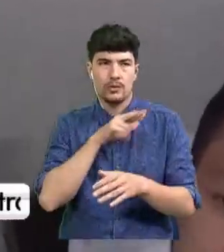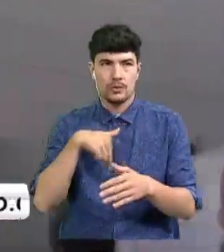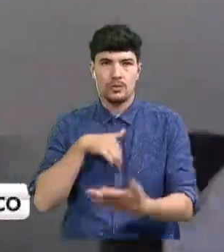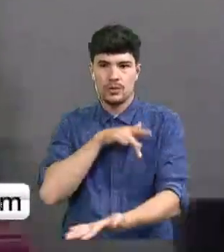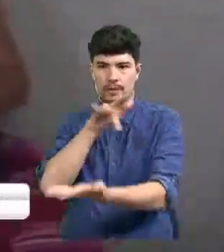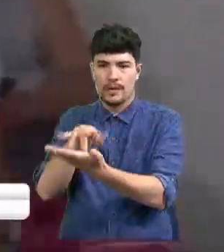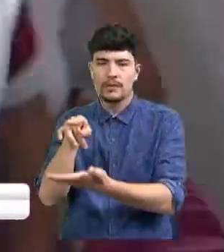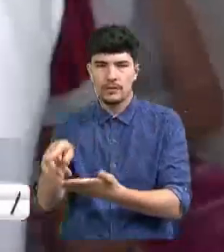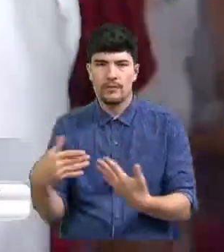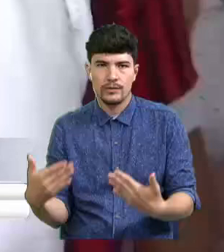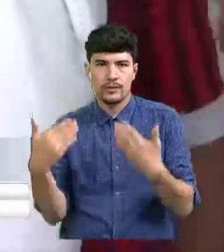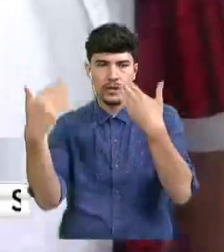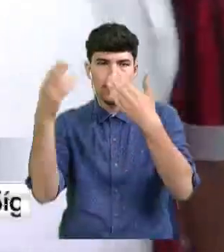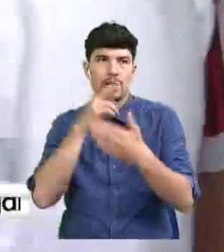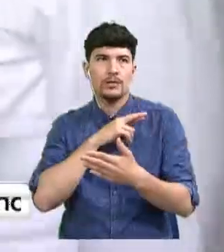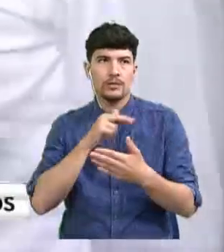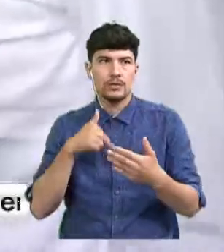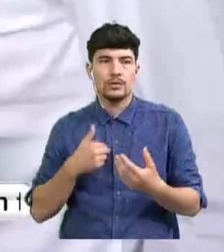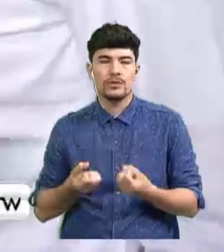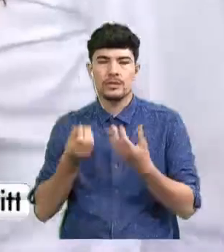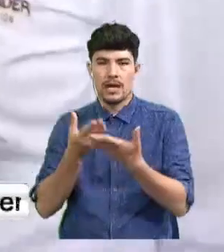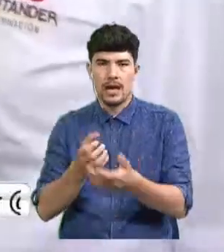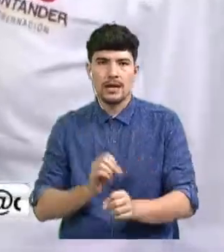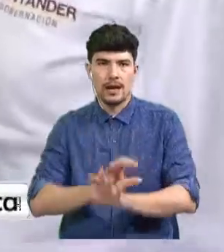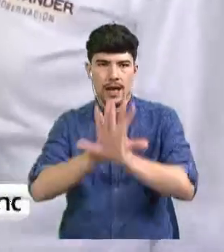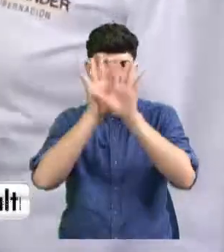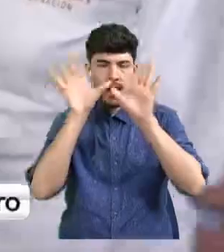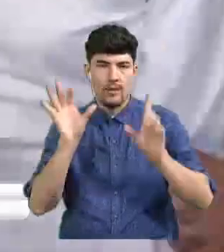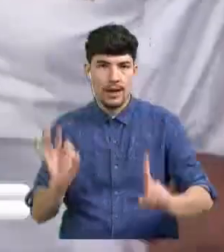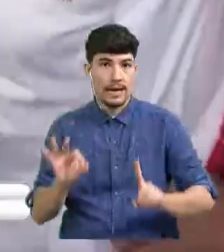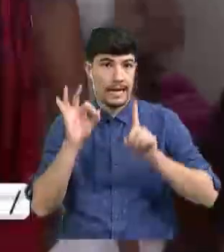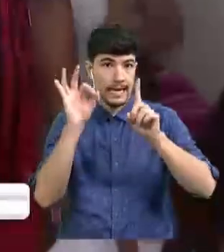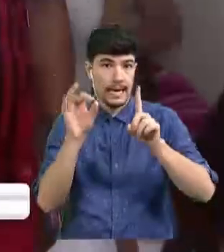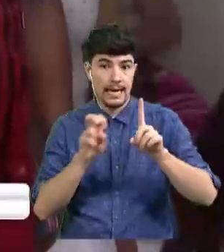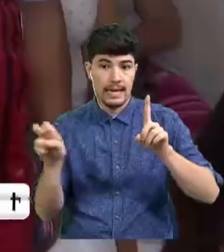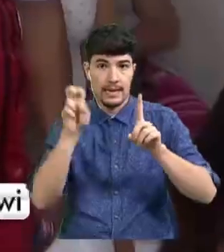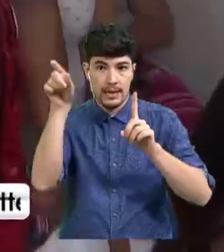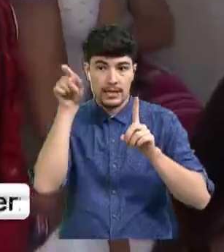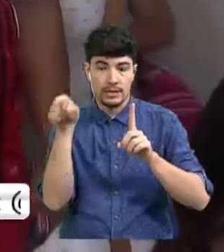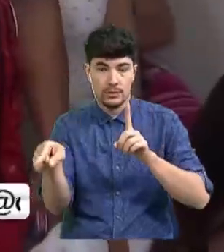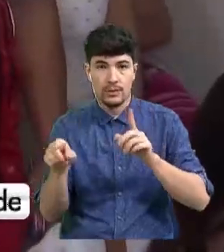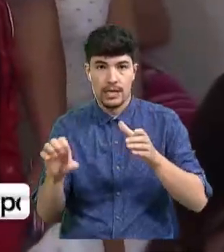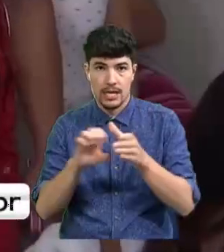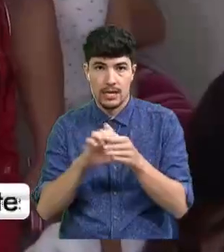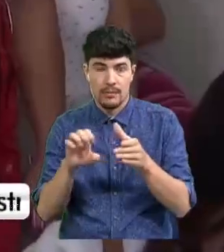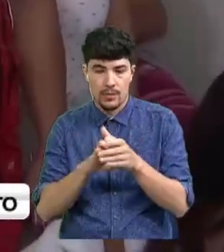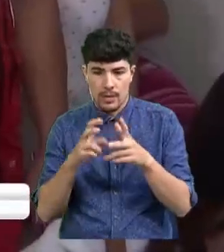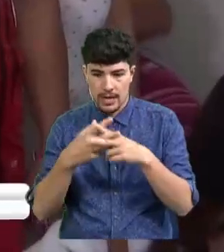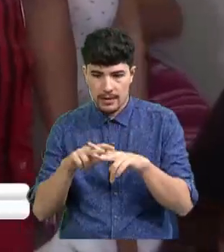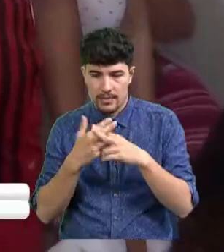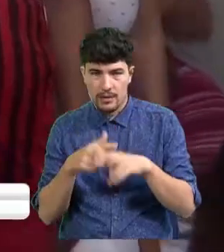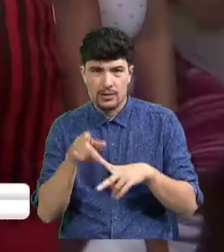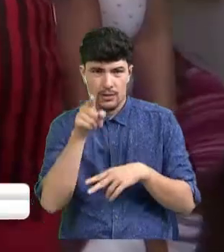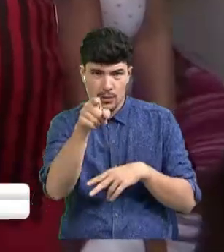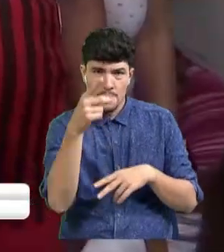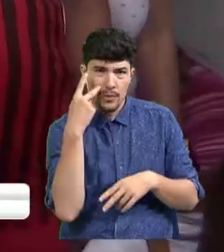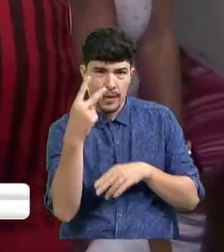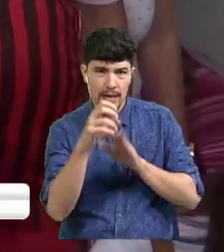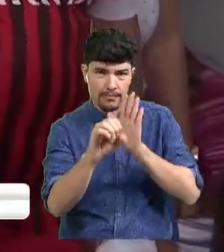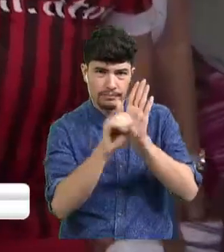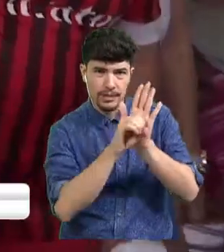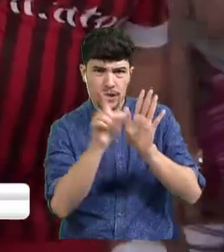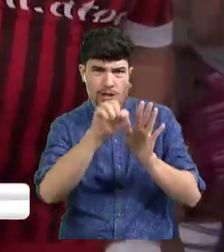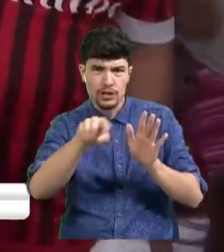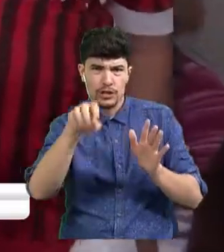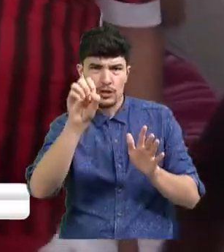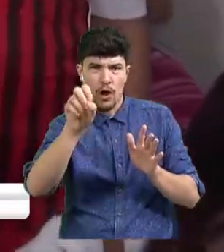el funcionamiento y sobre todo lo que hemos hecho claridad, la calidad y el nivel de los equipos que entregamos nosotros. Ustedes vieron las marcas de estos